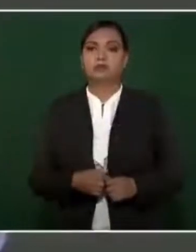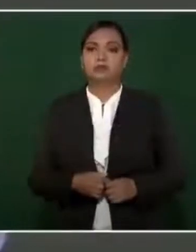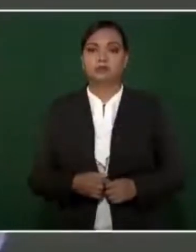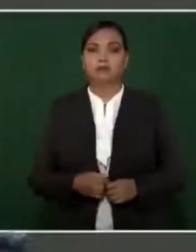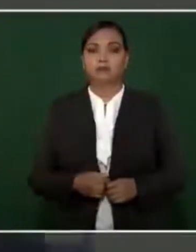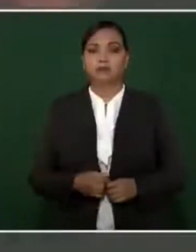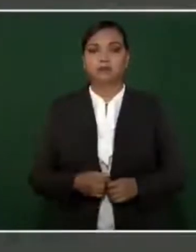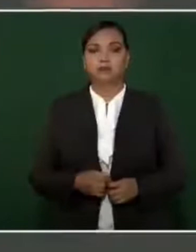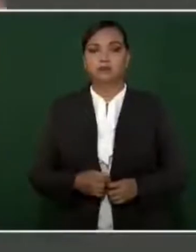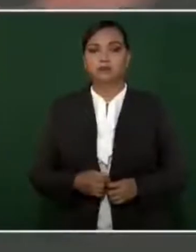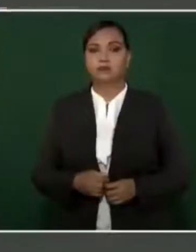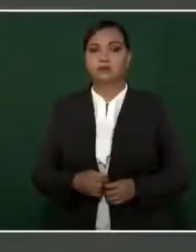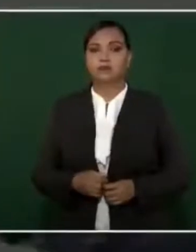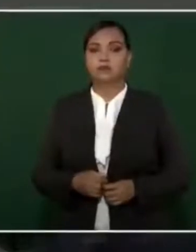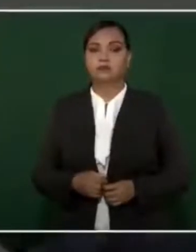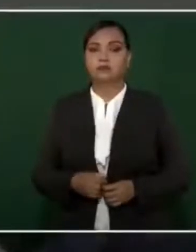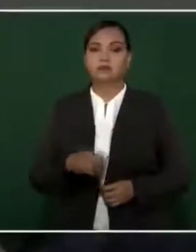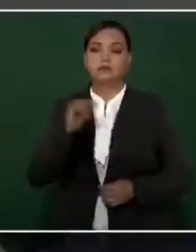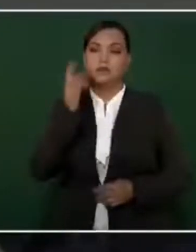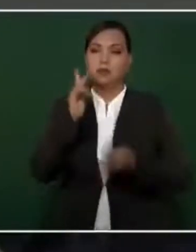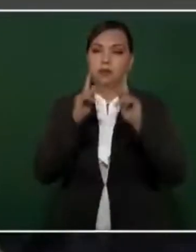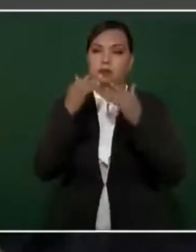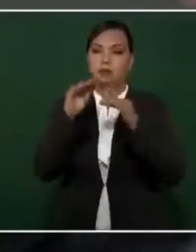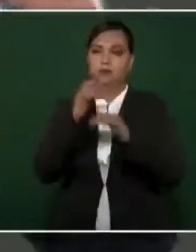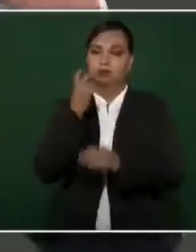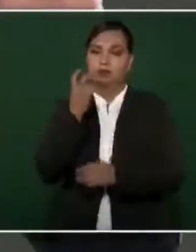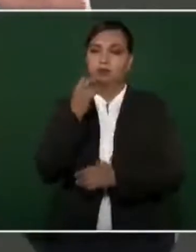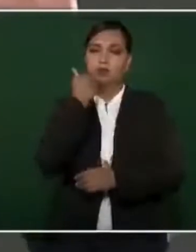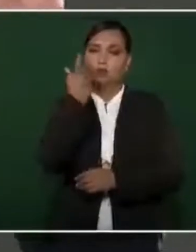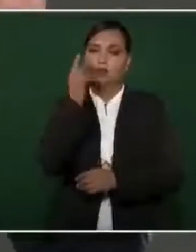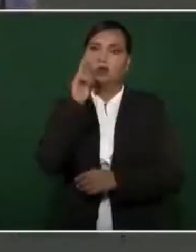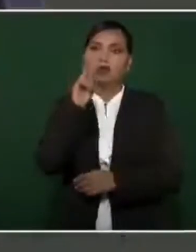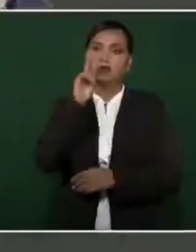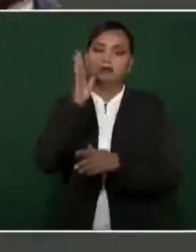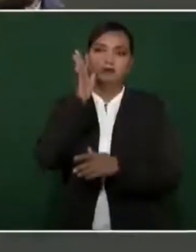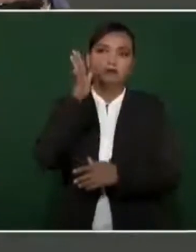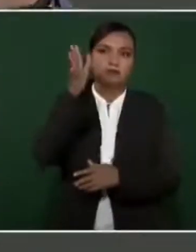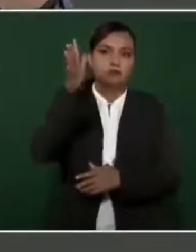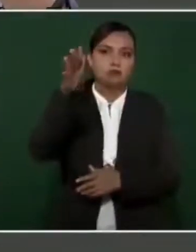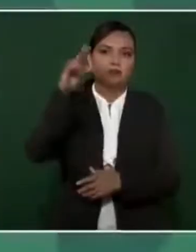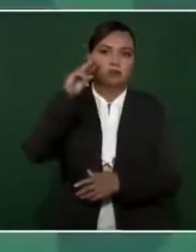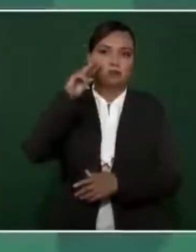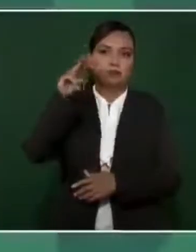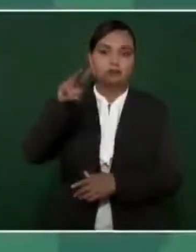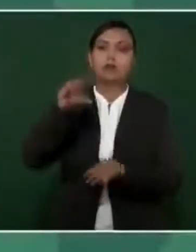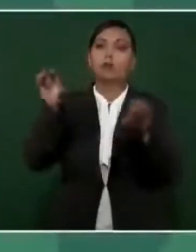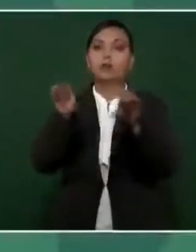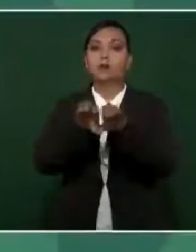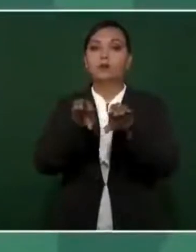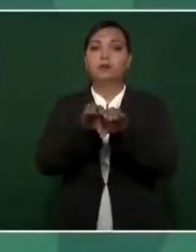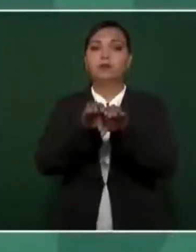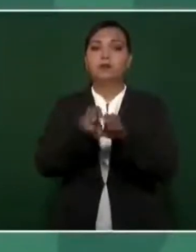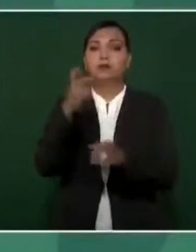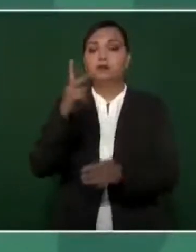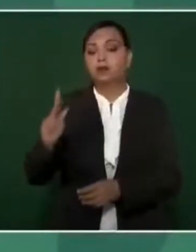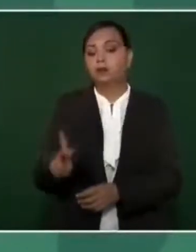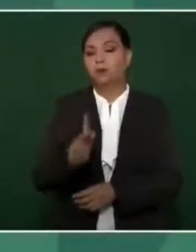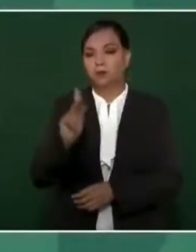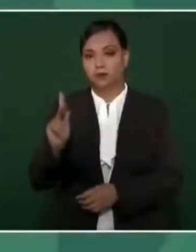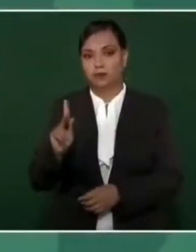y no me quiero meter en eso. Quiero ver hacia adelante de cómo este pueblo